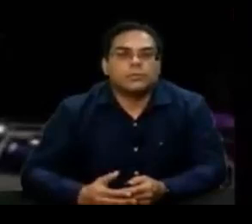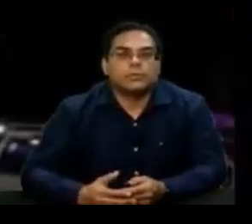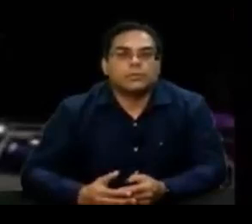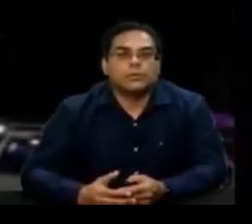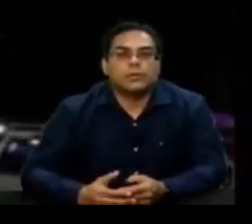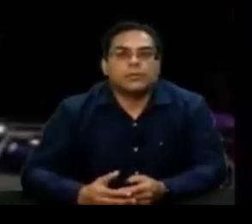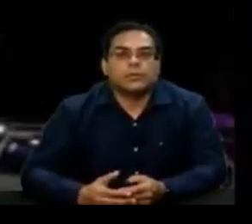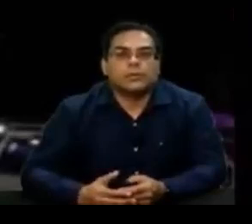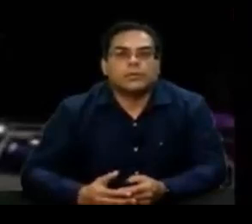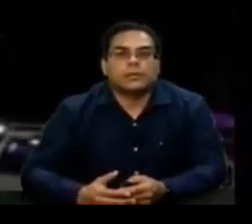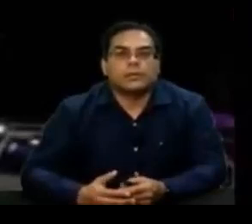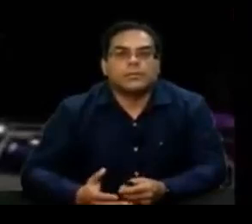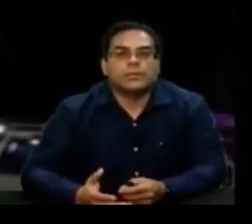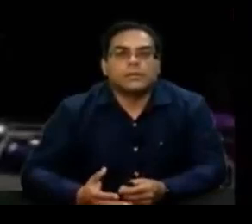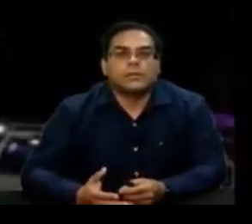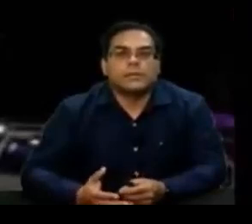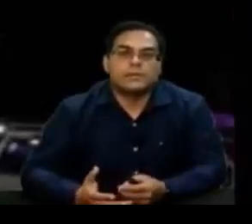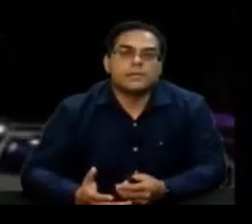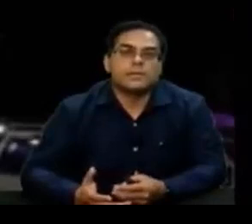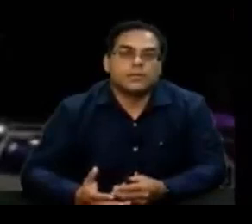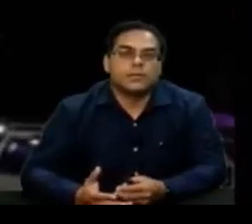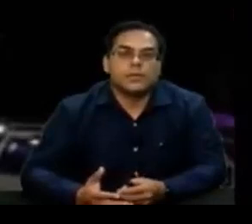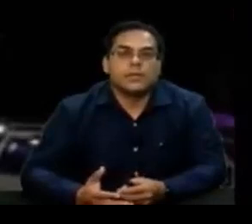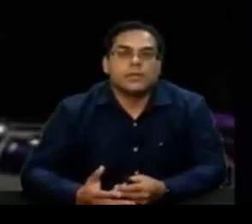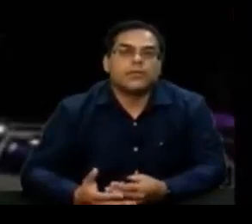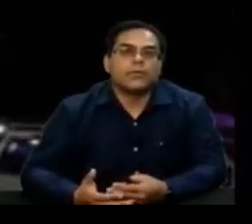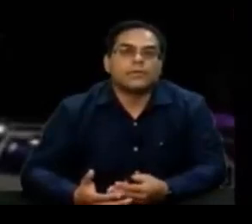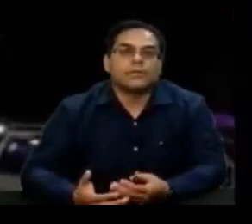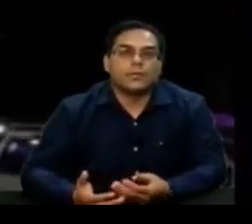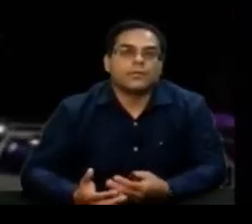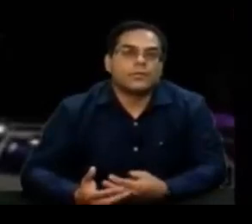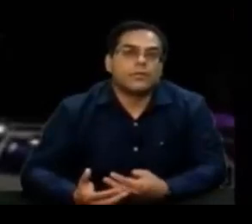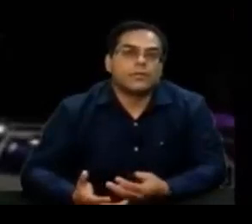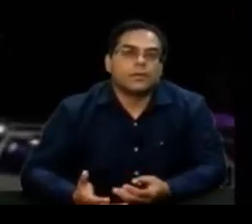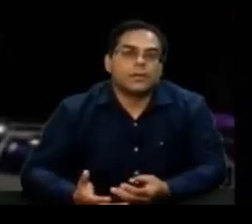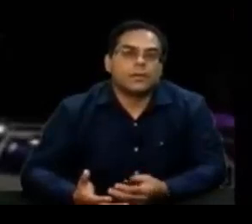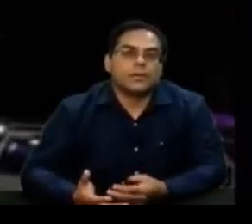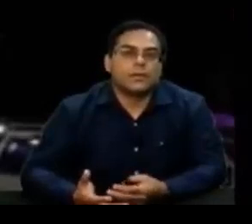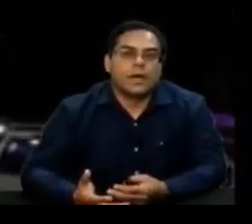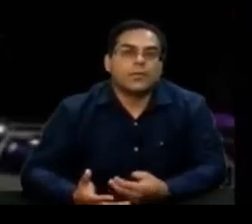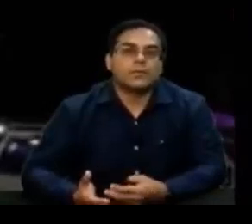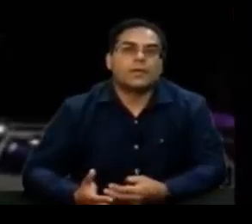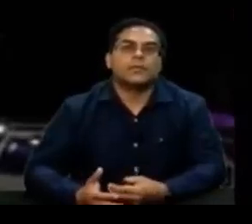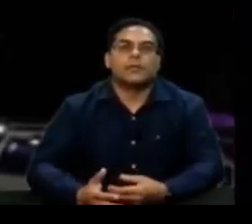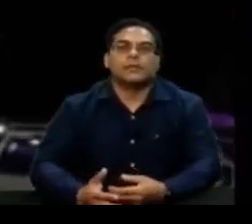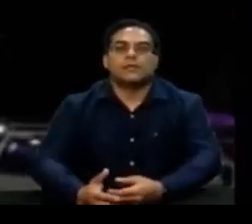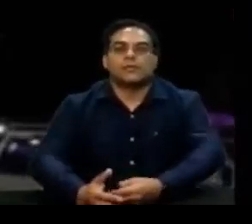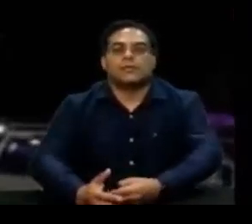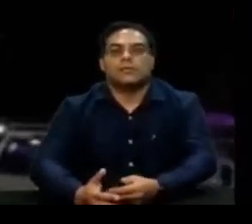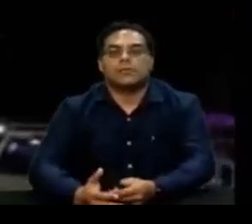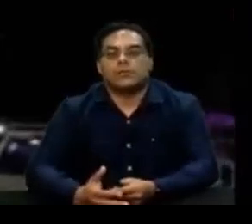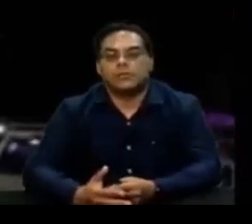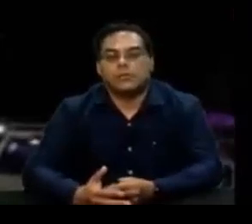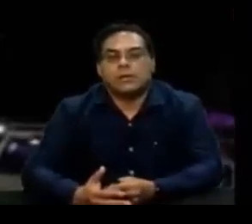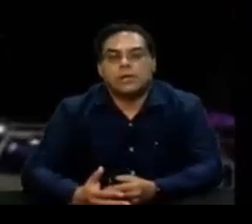¿no? Bueno, después estas incisiones no fueron hechas por mí, sino aprovechamos los